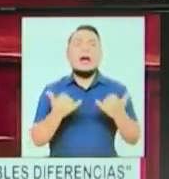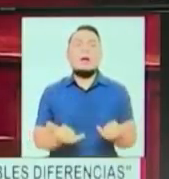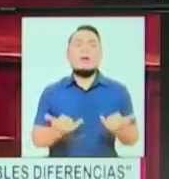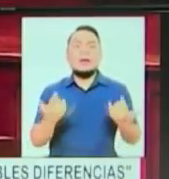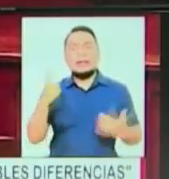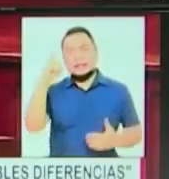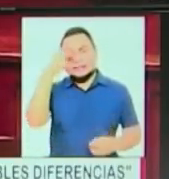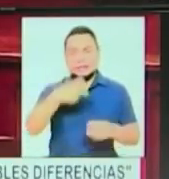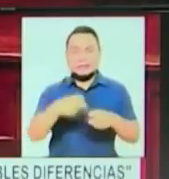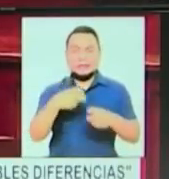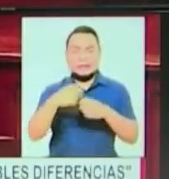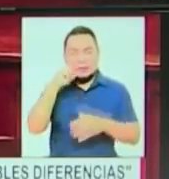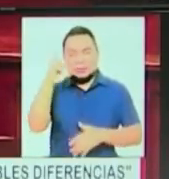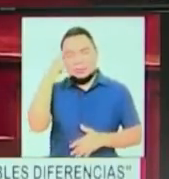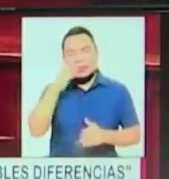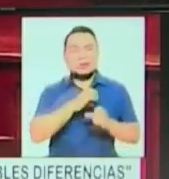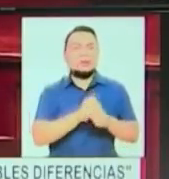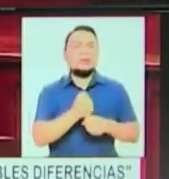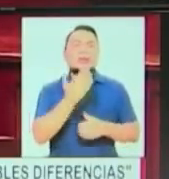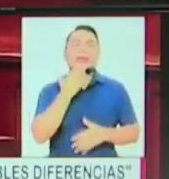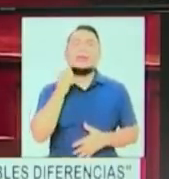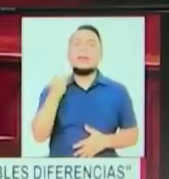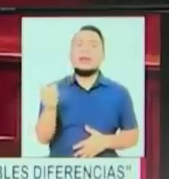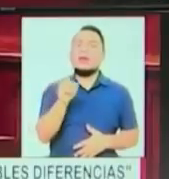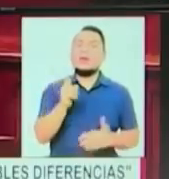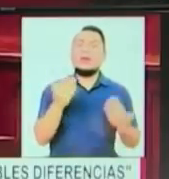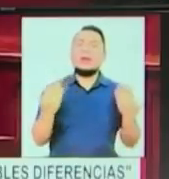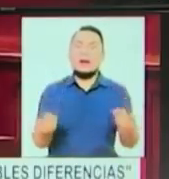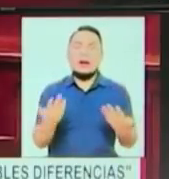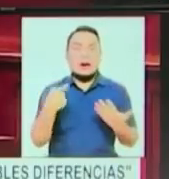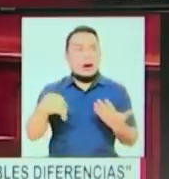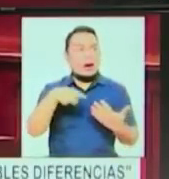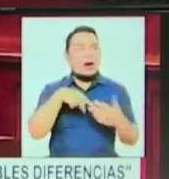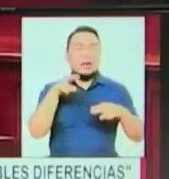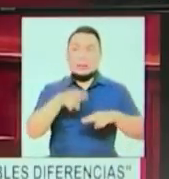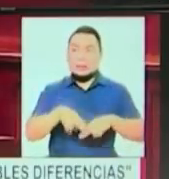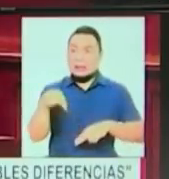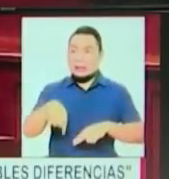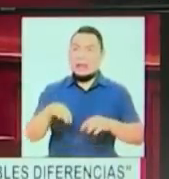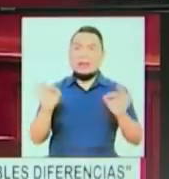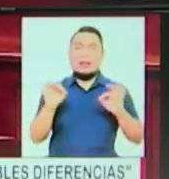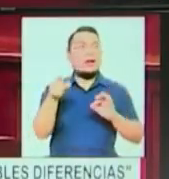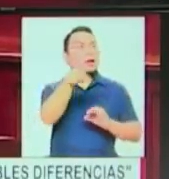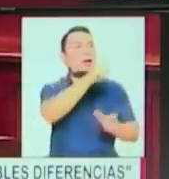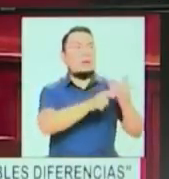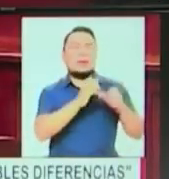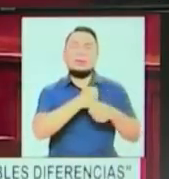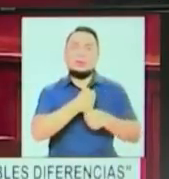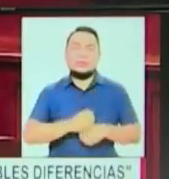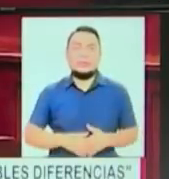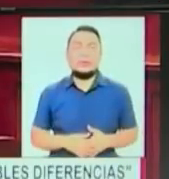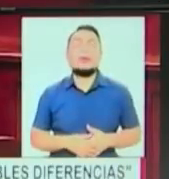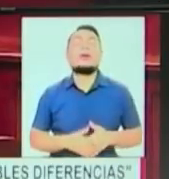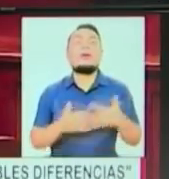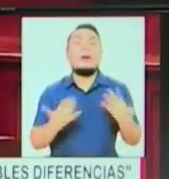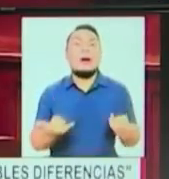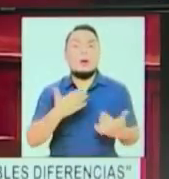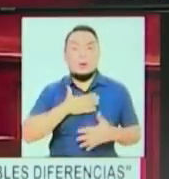nuevas desarrollos urbanos a gas? ¿Dónde está la ley que dice eso? La ley del drawback. Es decir,